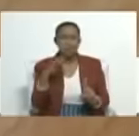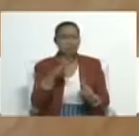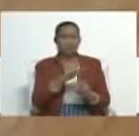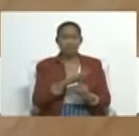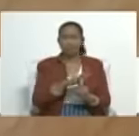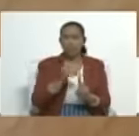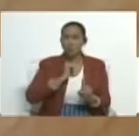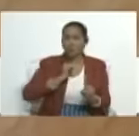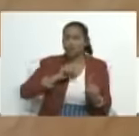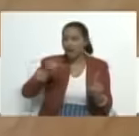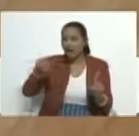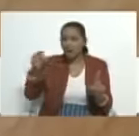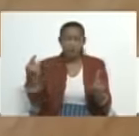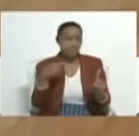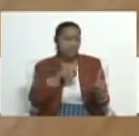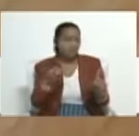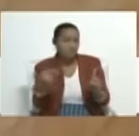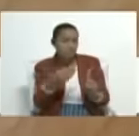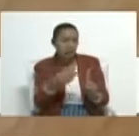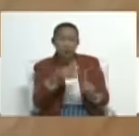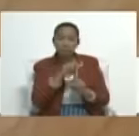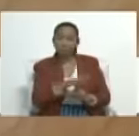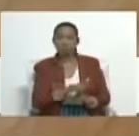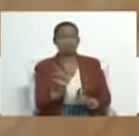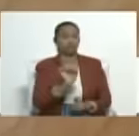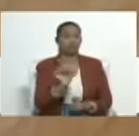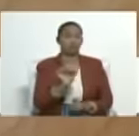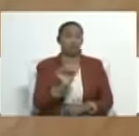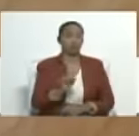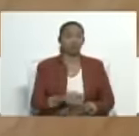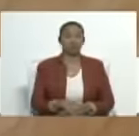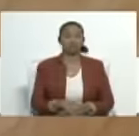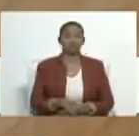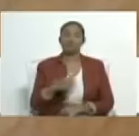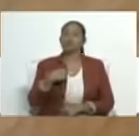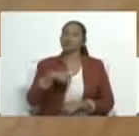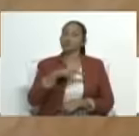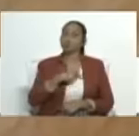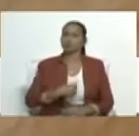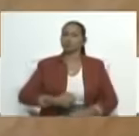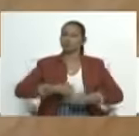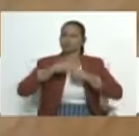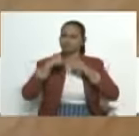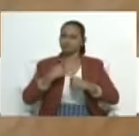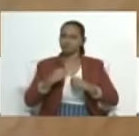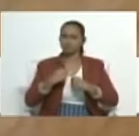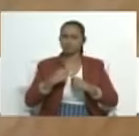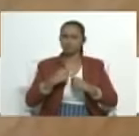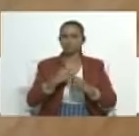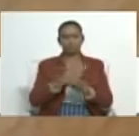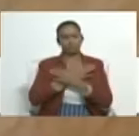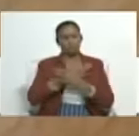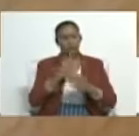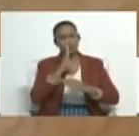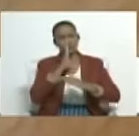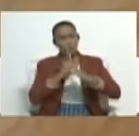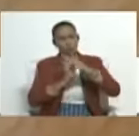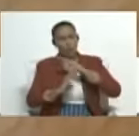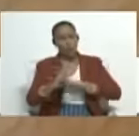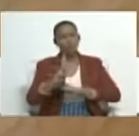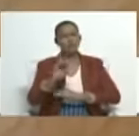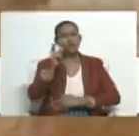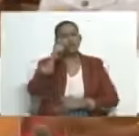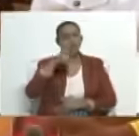venga. Nosotros, como un pueblo noble, que es el pueblo venezolano, como un